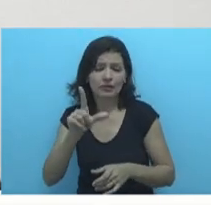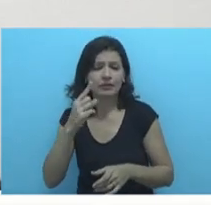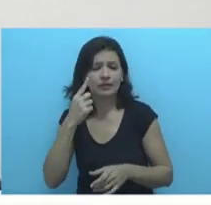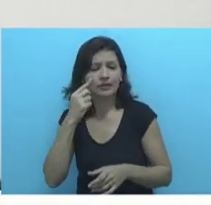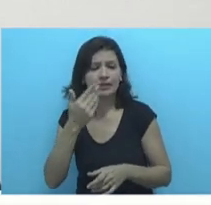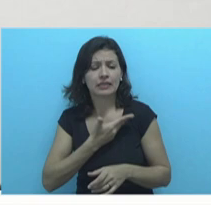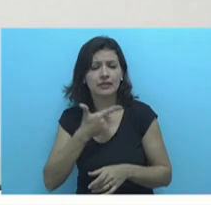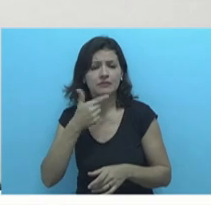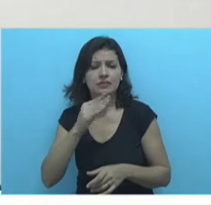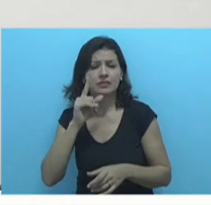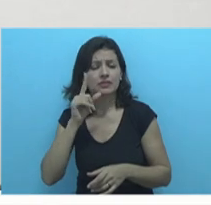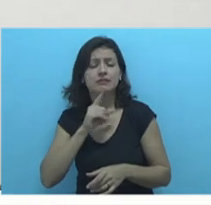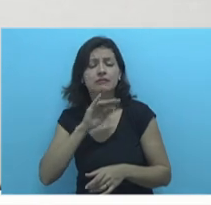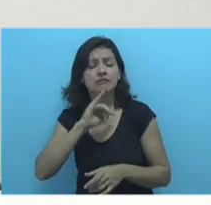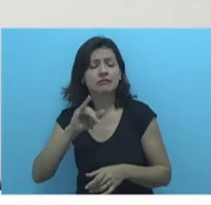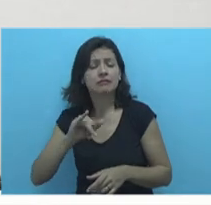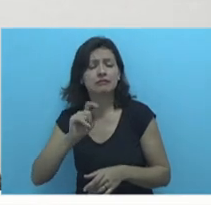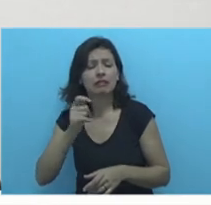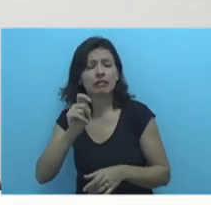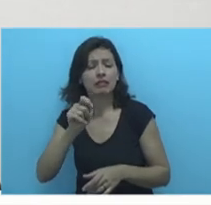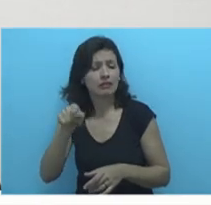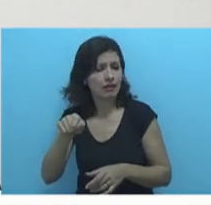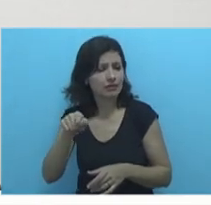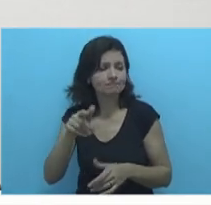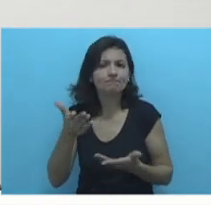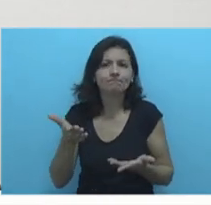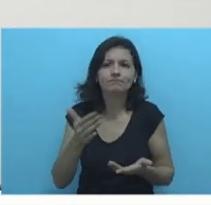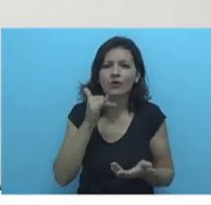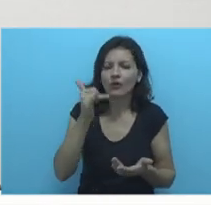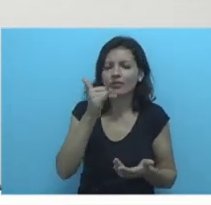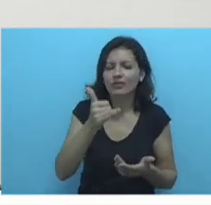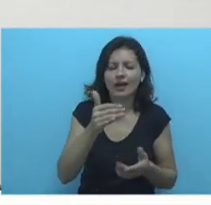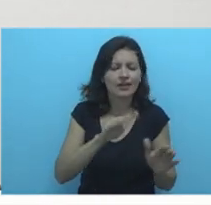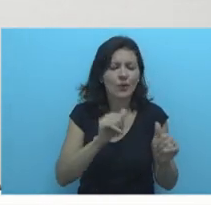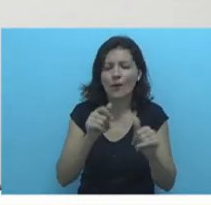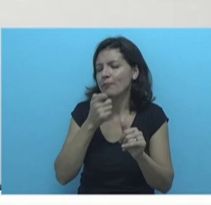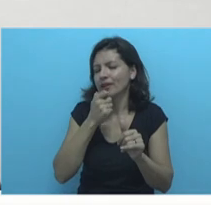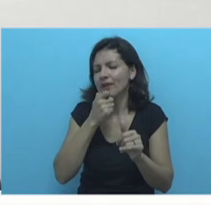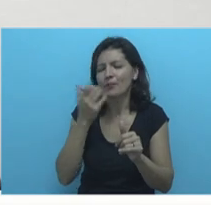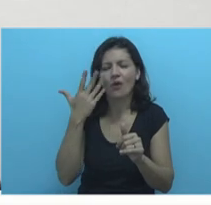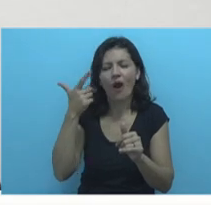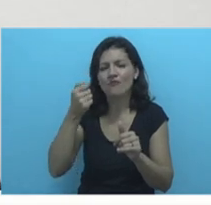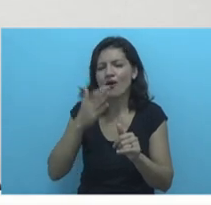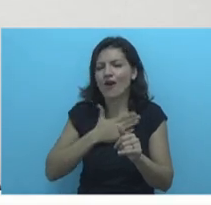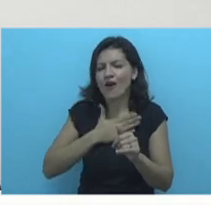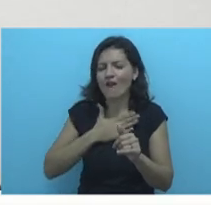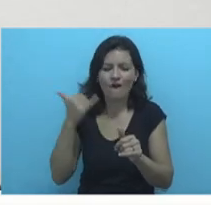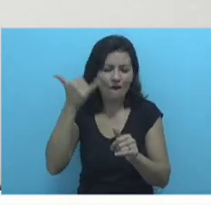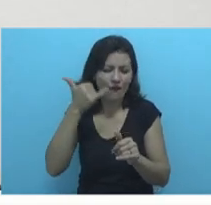Estoy convencido que lo haremos del mismo modo que nuestros abuelos nos contaban a